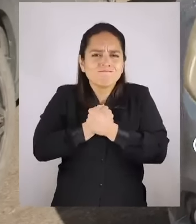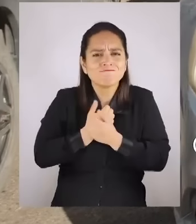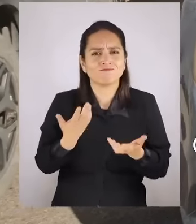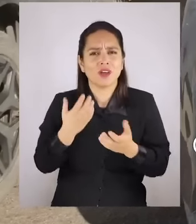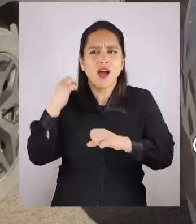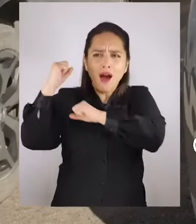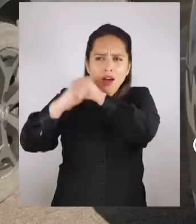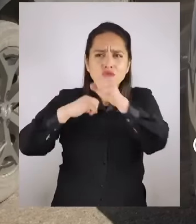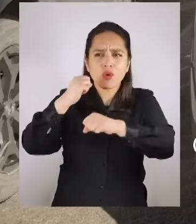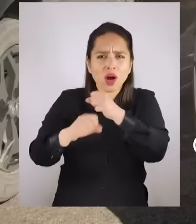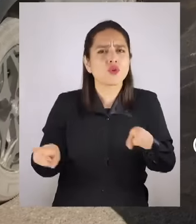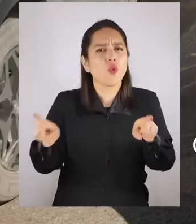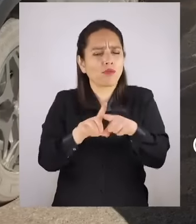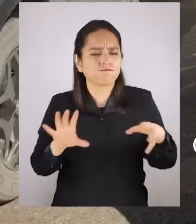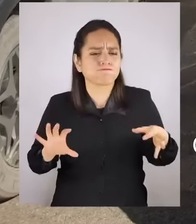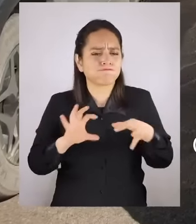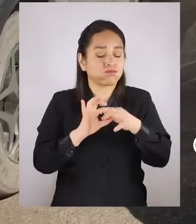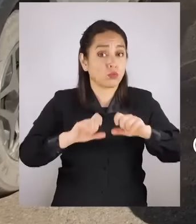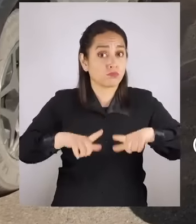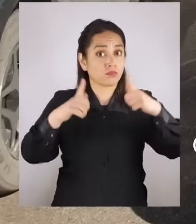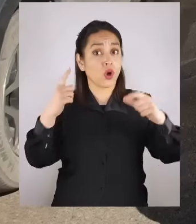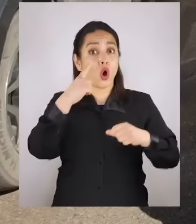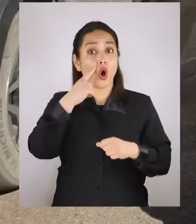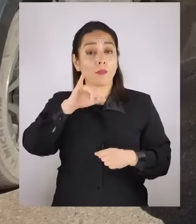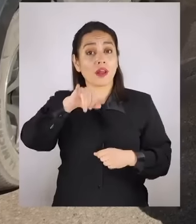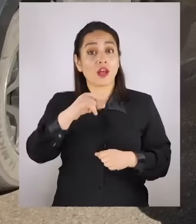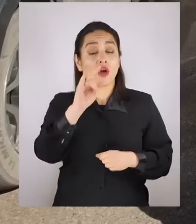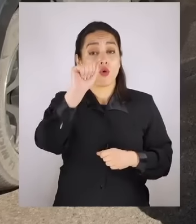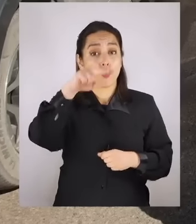de manera estrecha y sorprendente con Juan Muat.